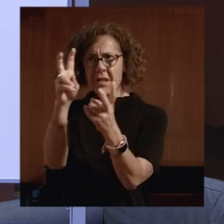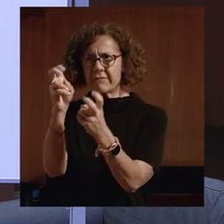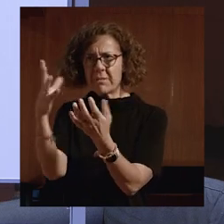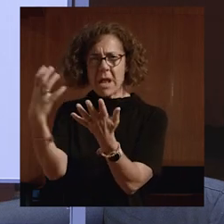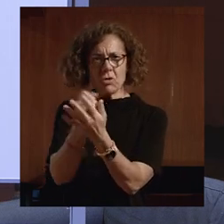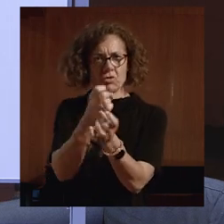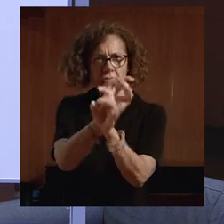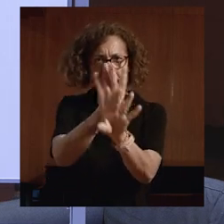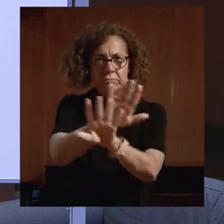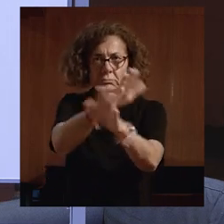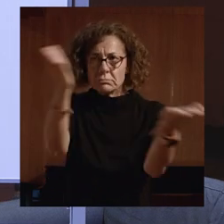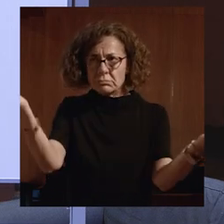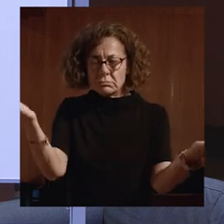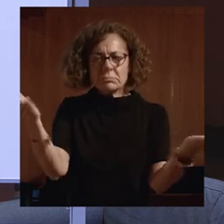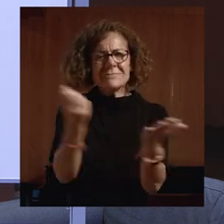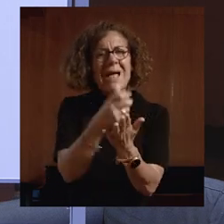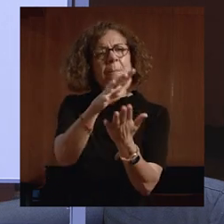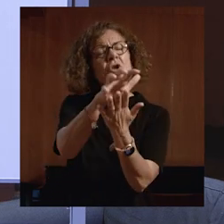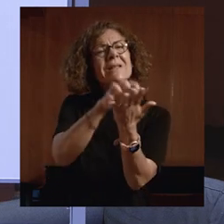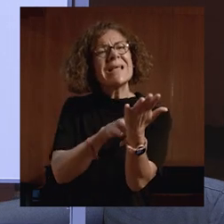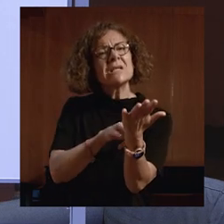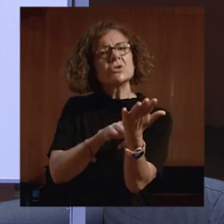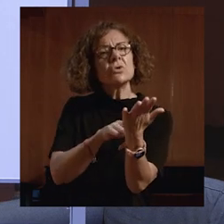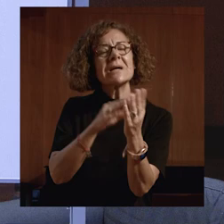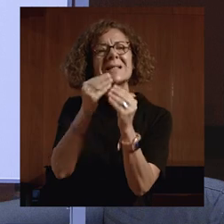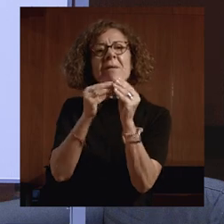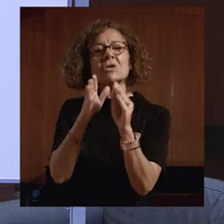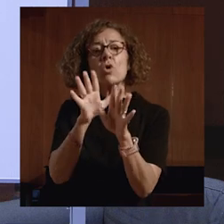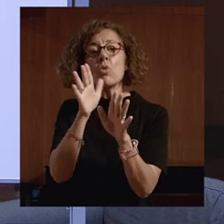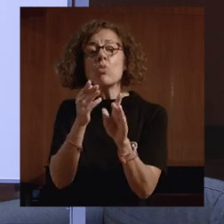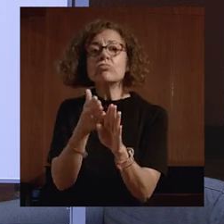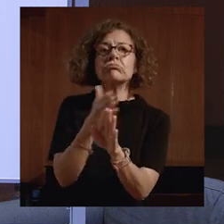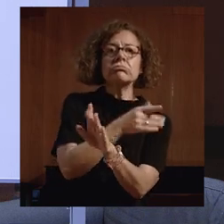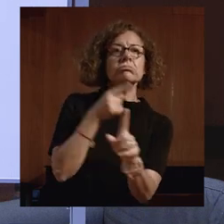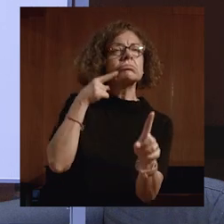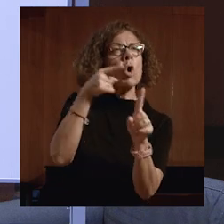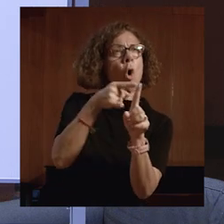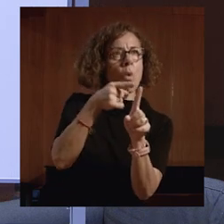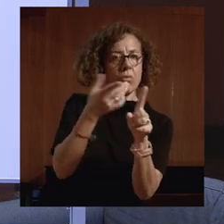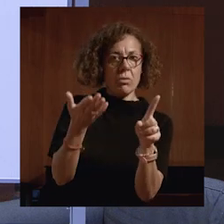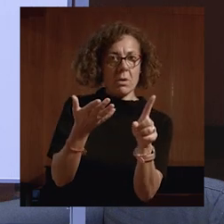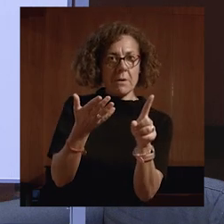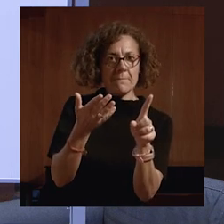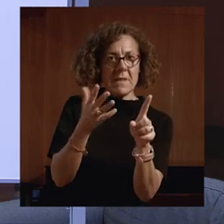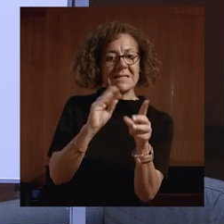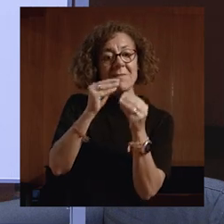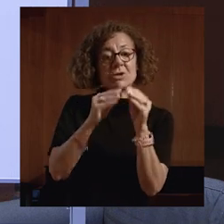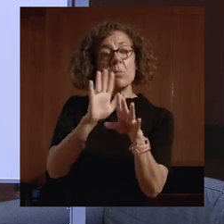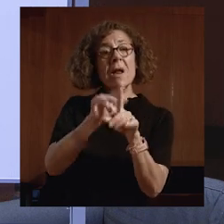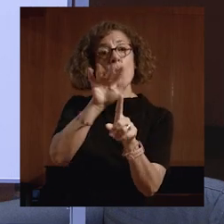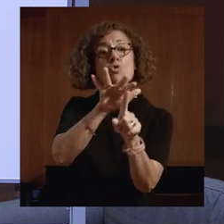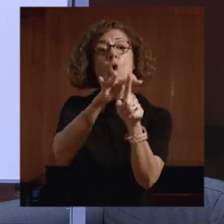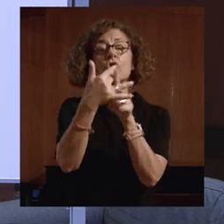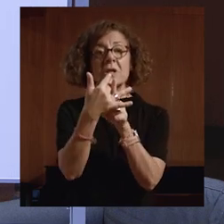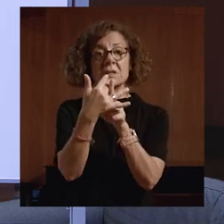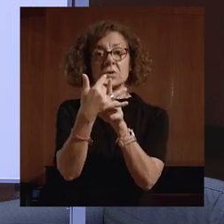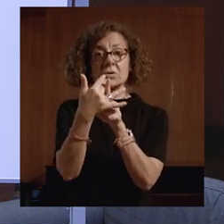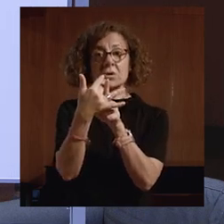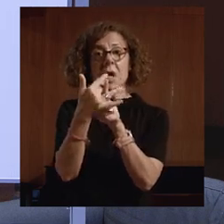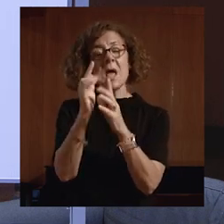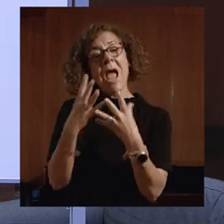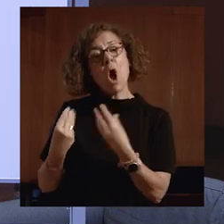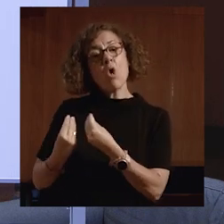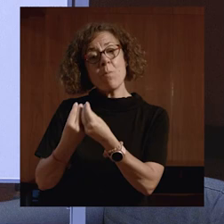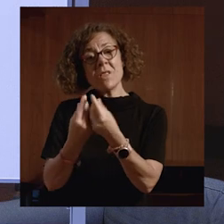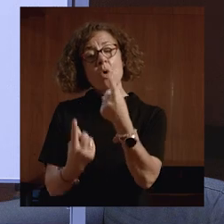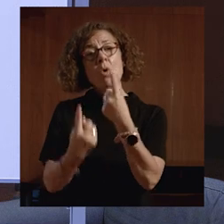está escrito? Ya, pero este texto estaba hecho para un pretexto. O sea, tenía, perdón, un pretexto y estaba hecho para un contexto. E iba o no acompañado